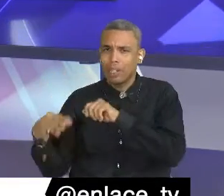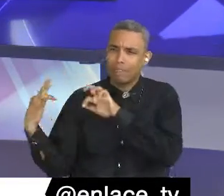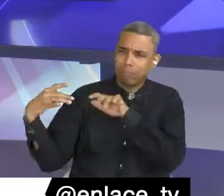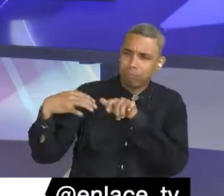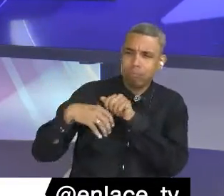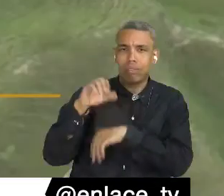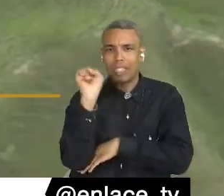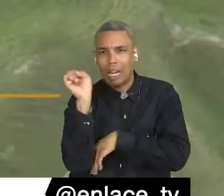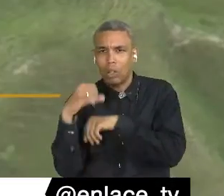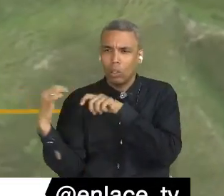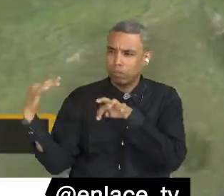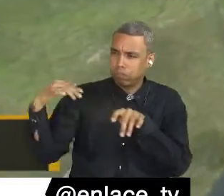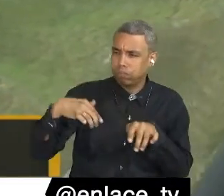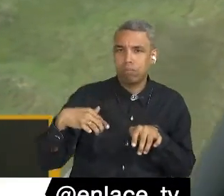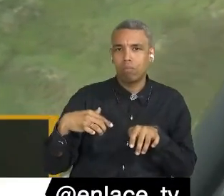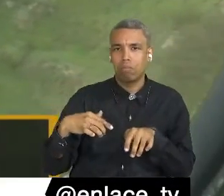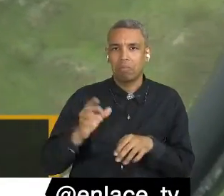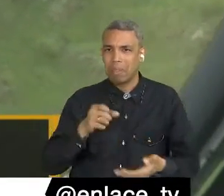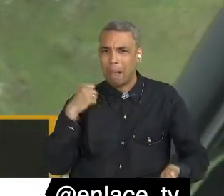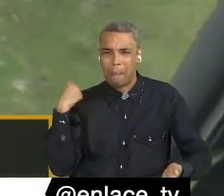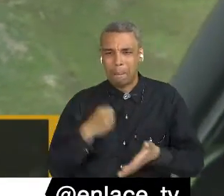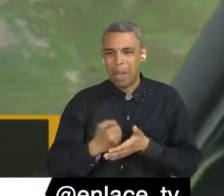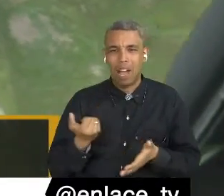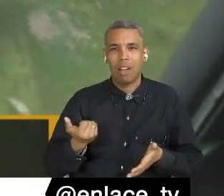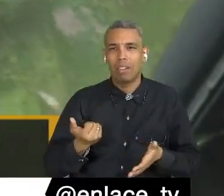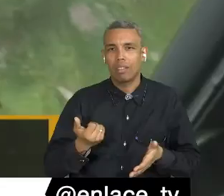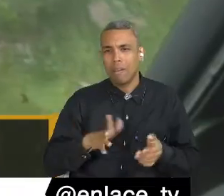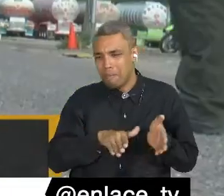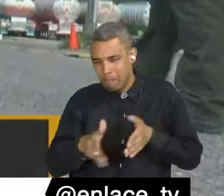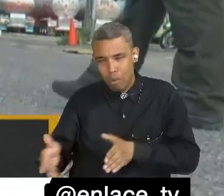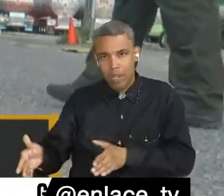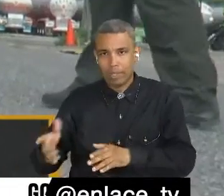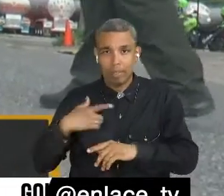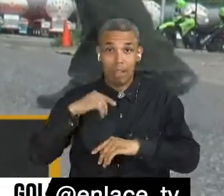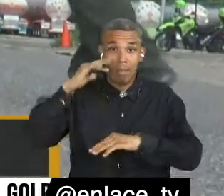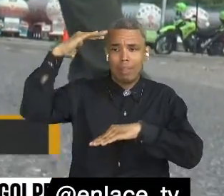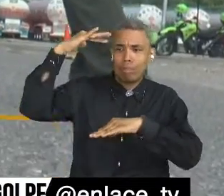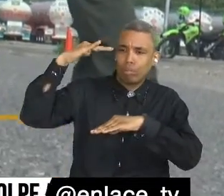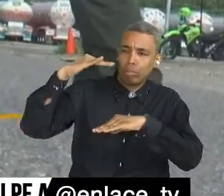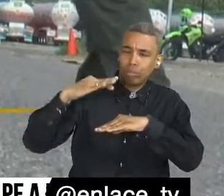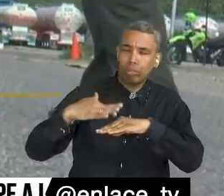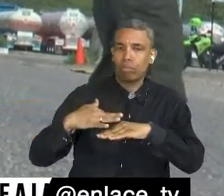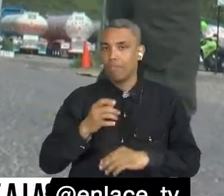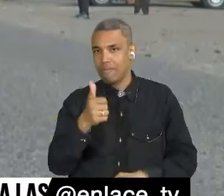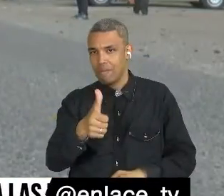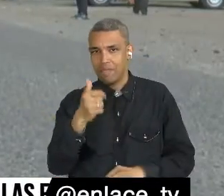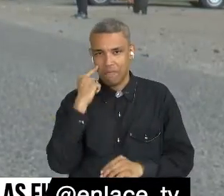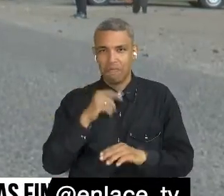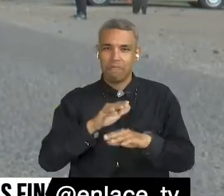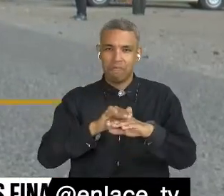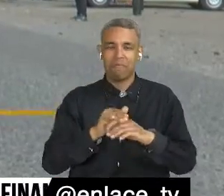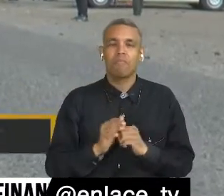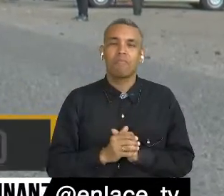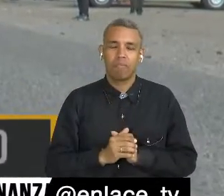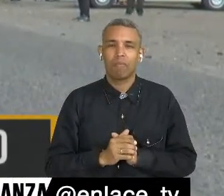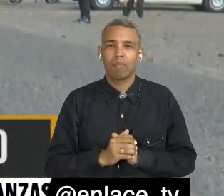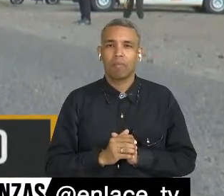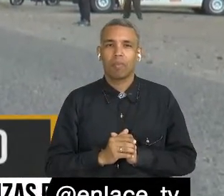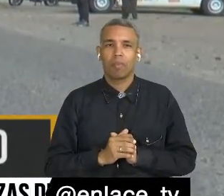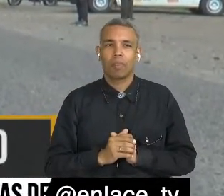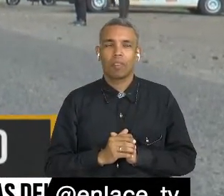tránsito. Un balance positivo entregaron las autoridades viales sobre el plan retorno de este puente festivo de San José.